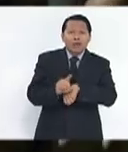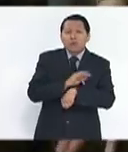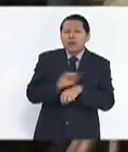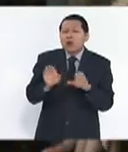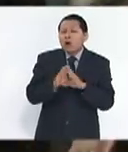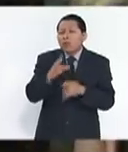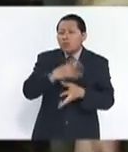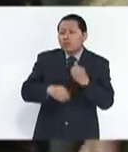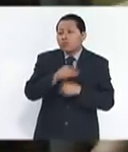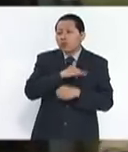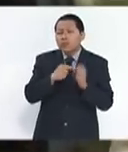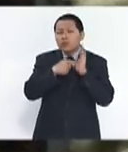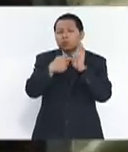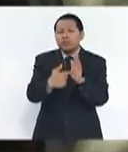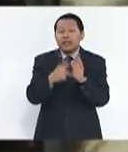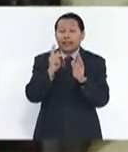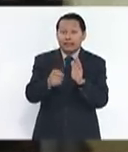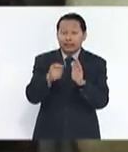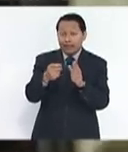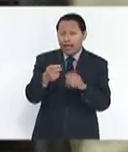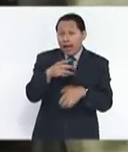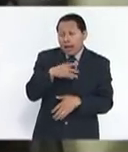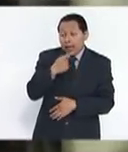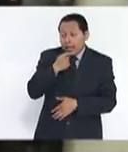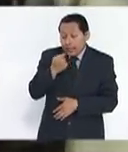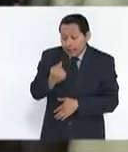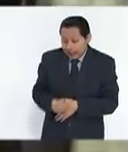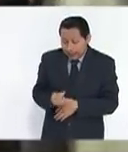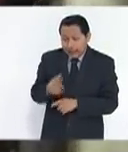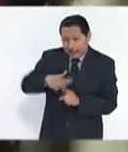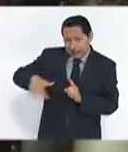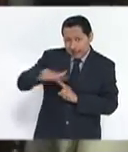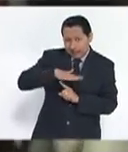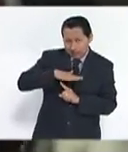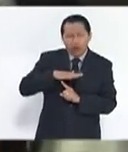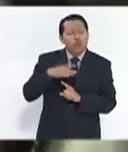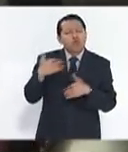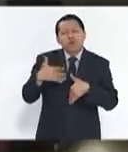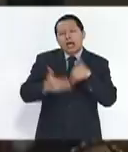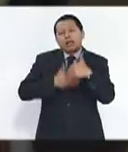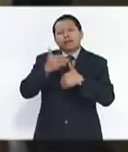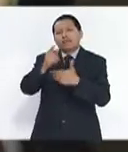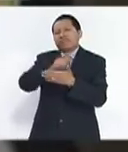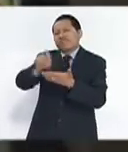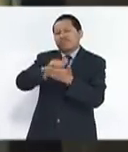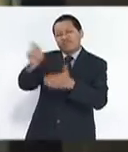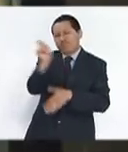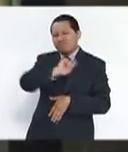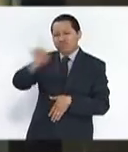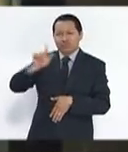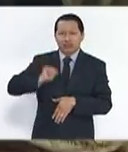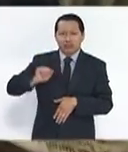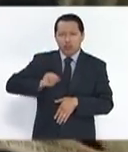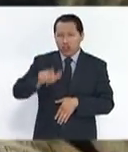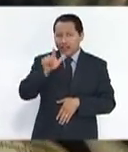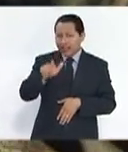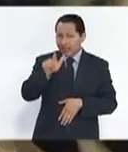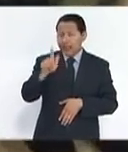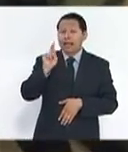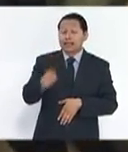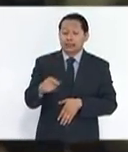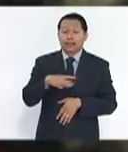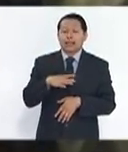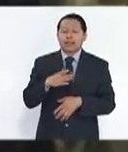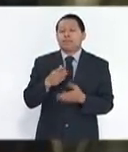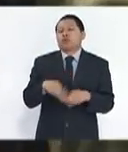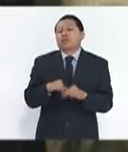comparte con nosotros el ambiente que hizo de aquella pequeña niña una de las más grandes escritoras del siglo XVII, convirtiéndose así en una